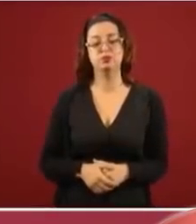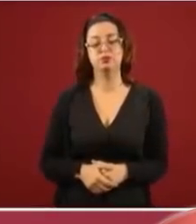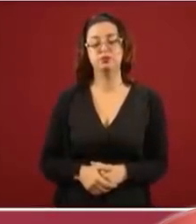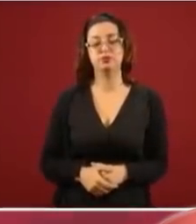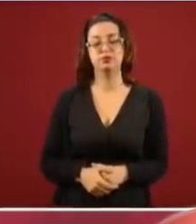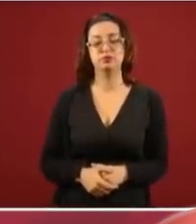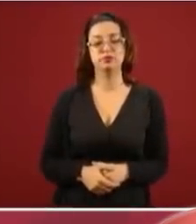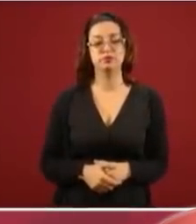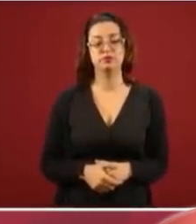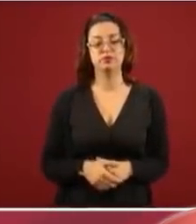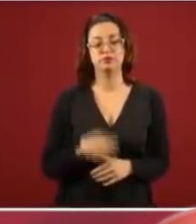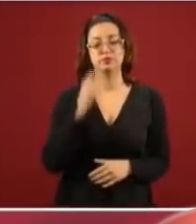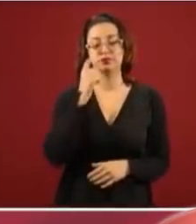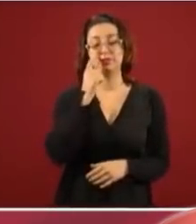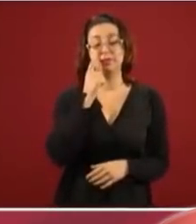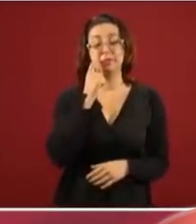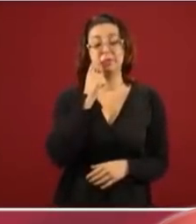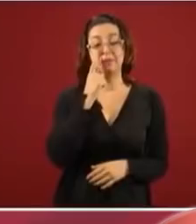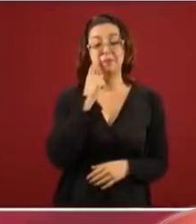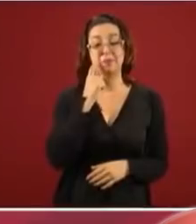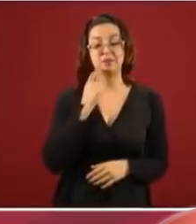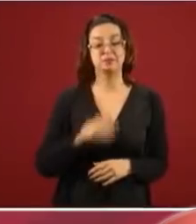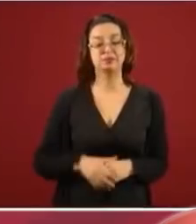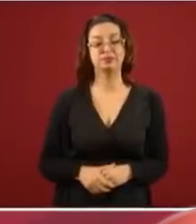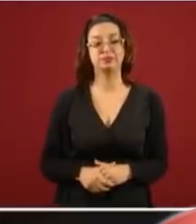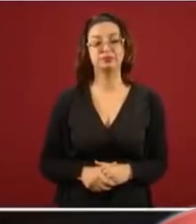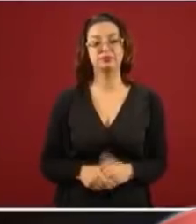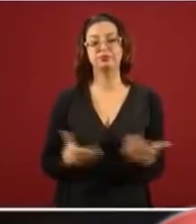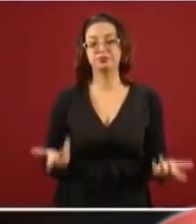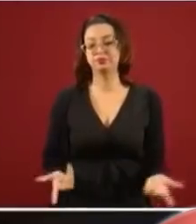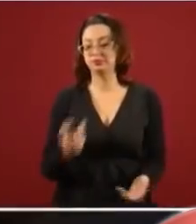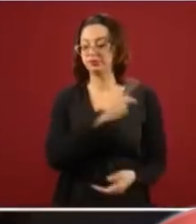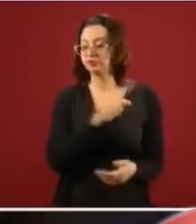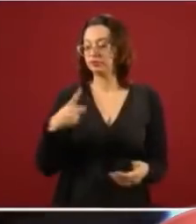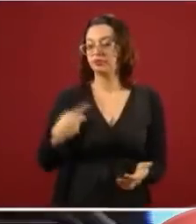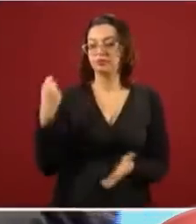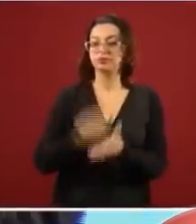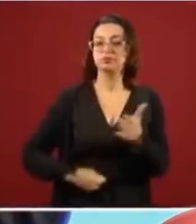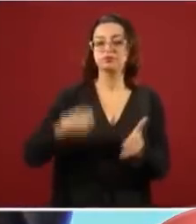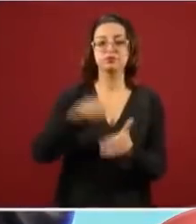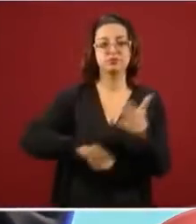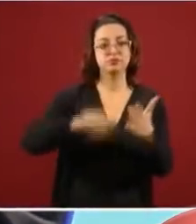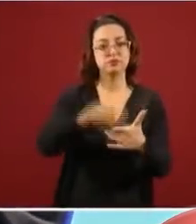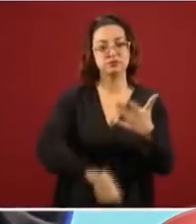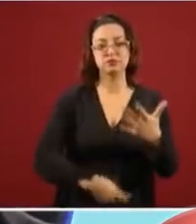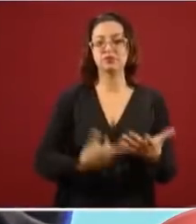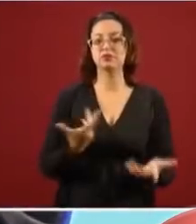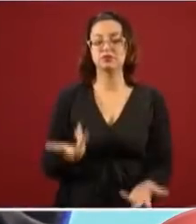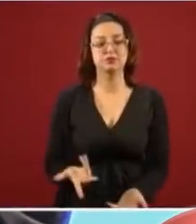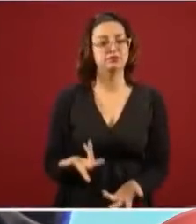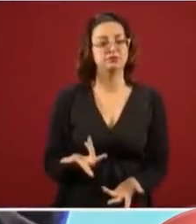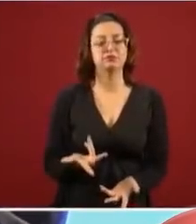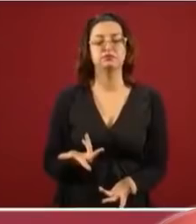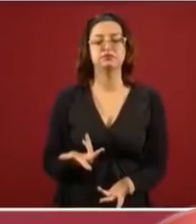estos asuntos y insistir, vamos a la Constitución